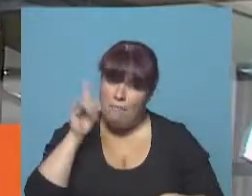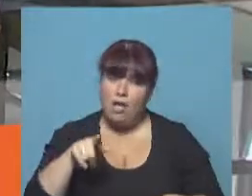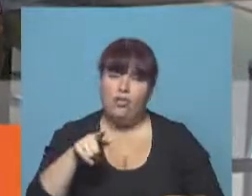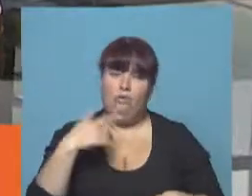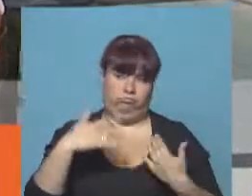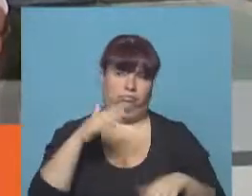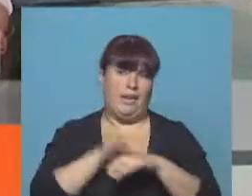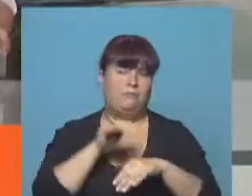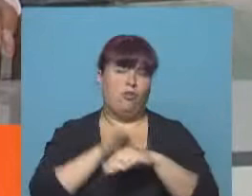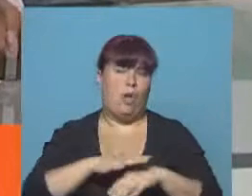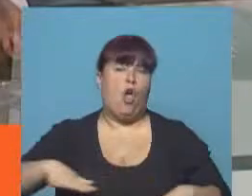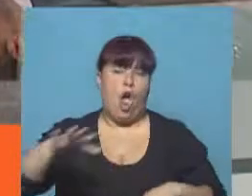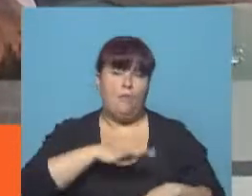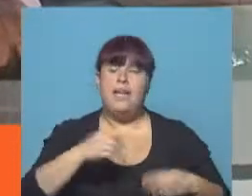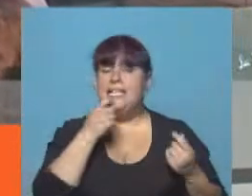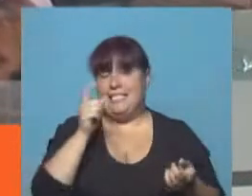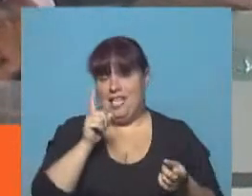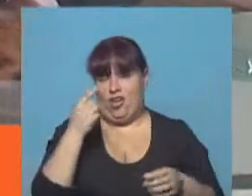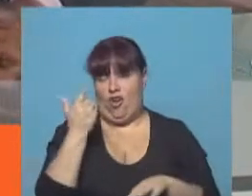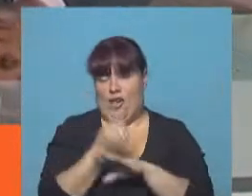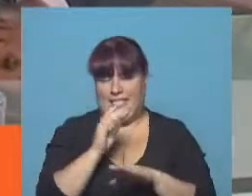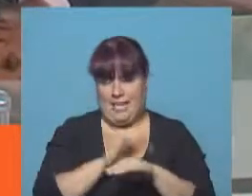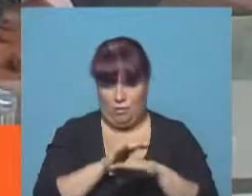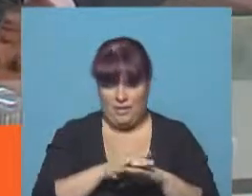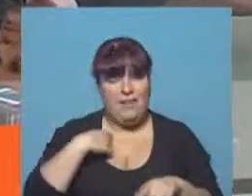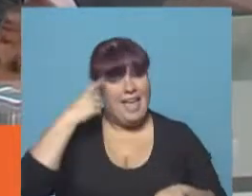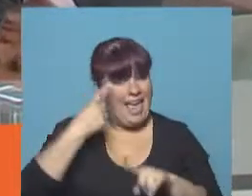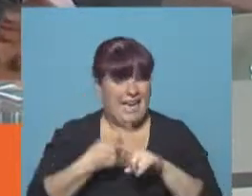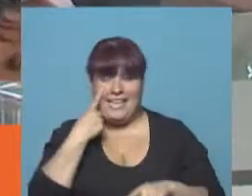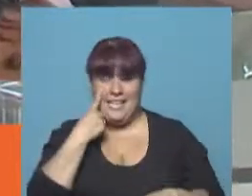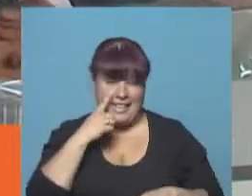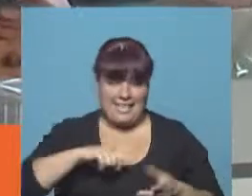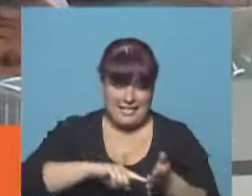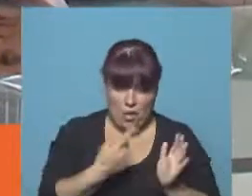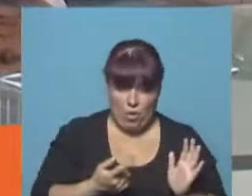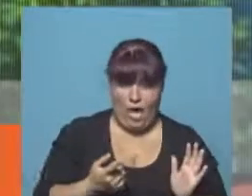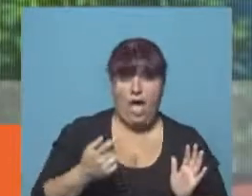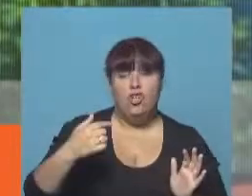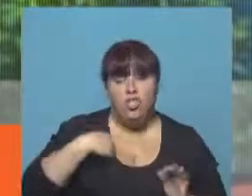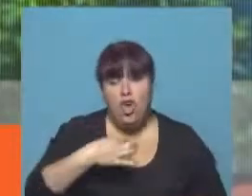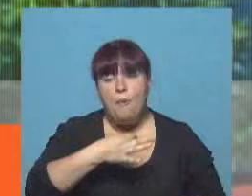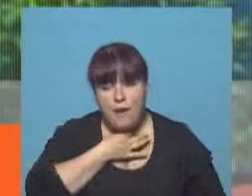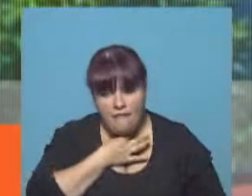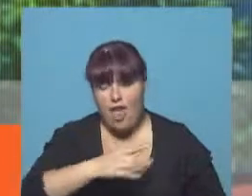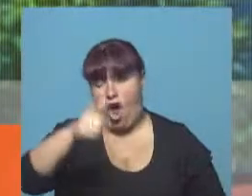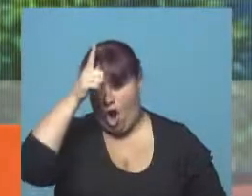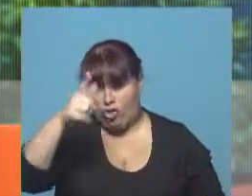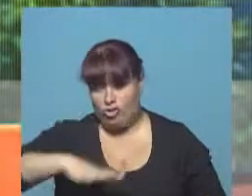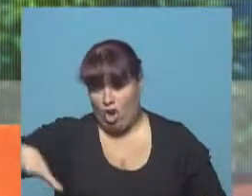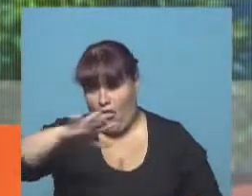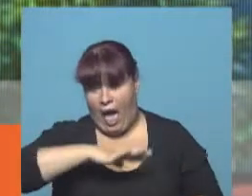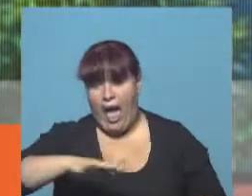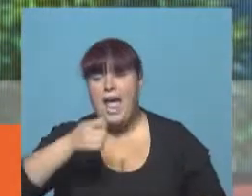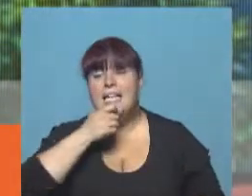un elevado compromiso con sus comunidades, porque si no, no estarían a cargo de eso, lo digo como ex intendente de la ciudad, y yo prefiero tener el control de eso. Si